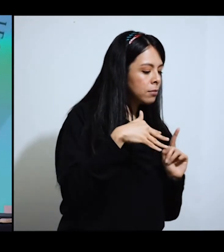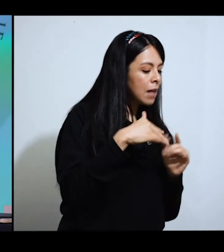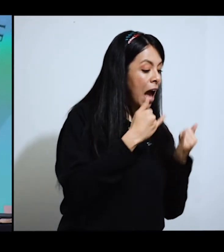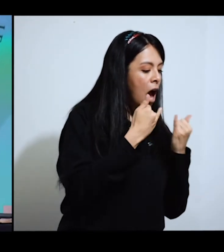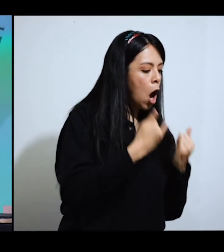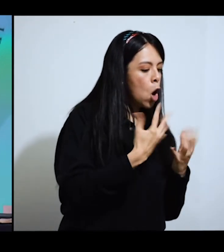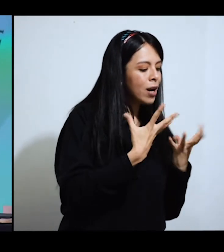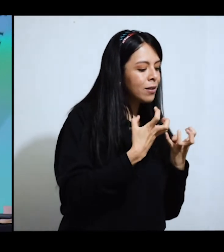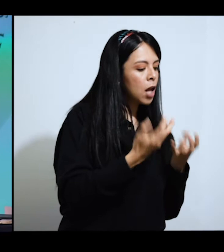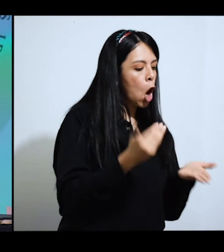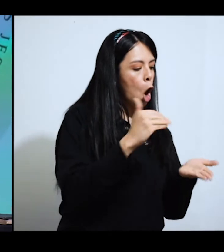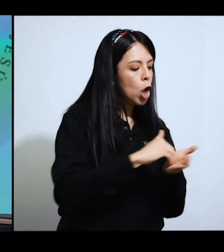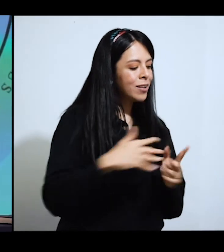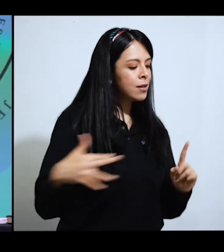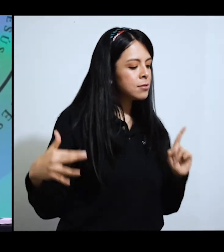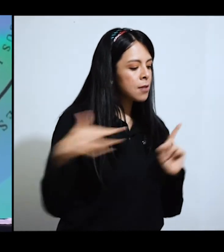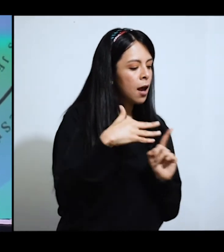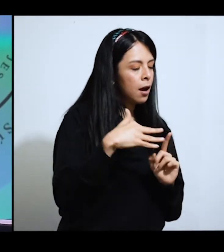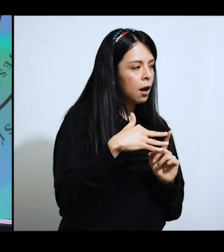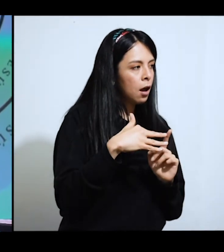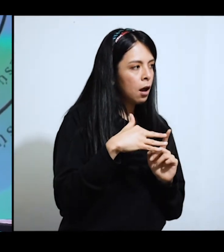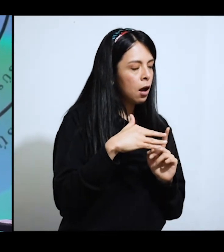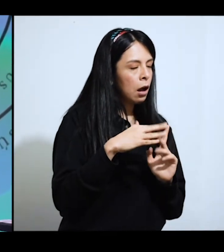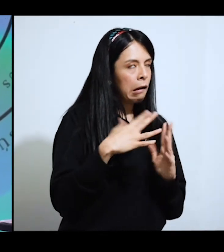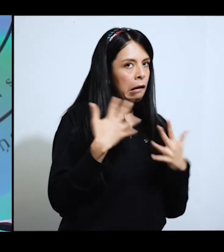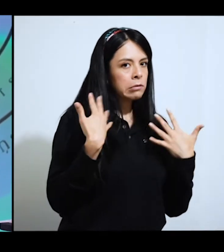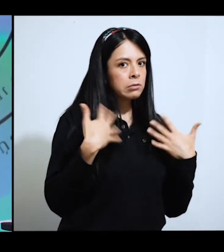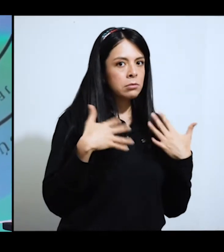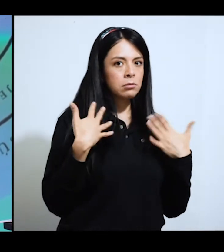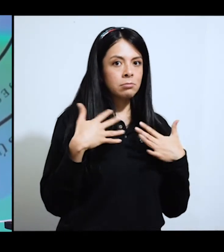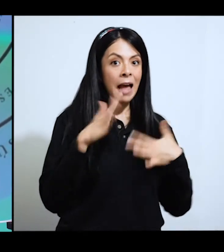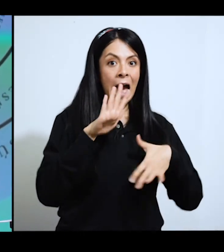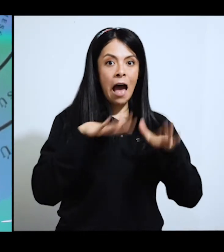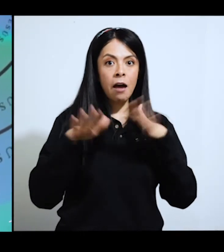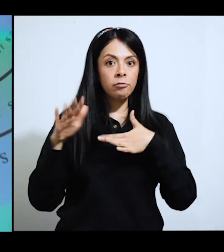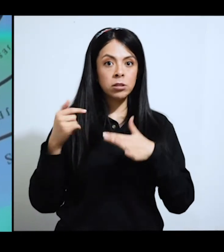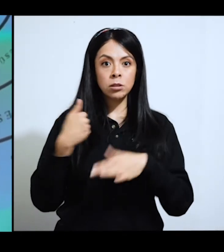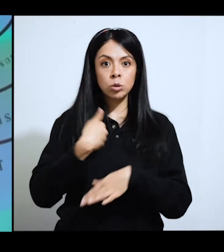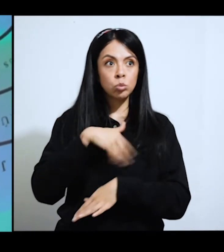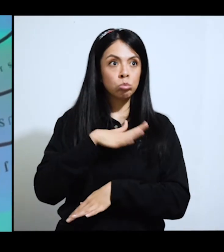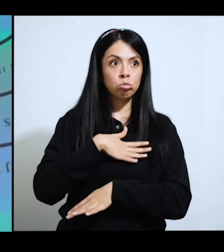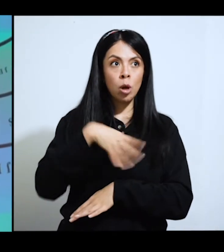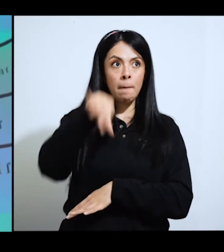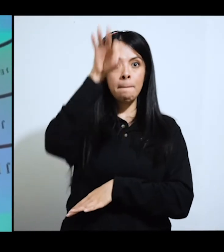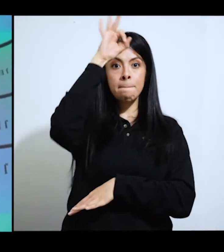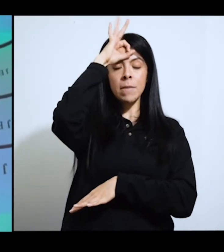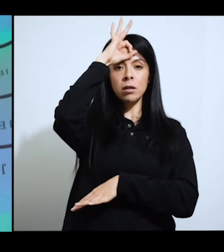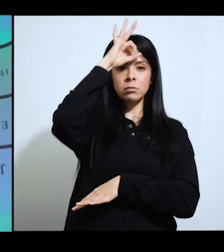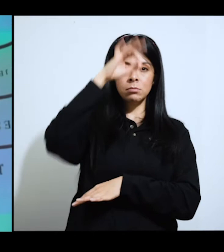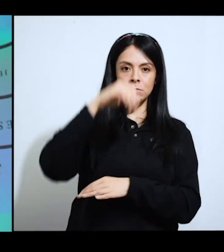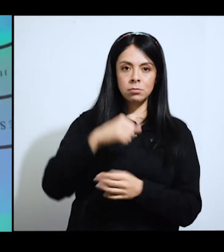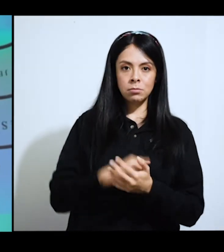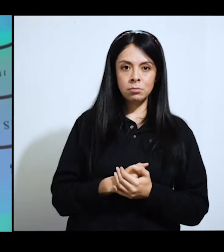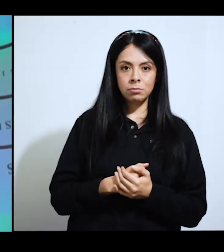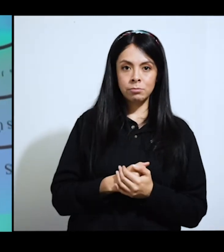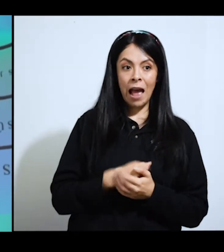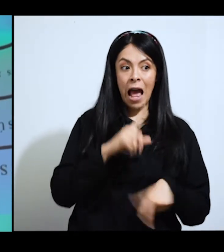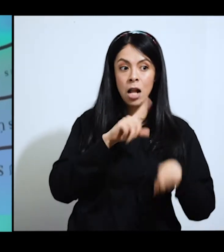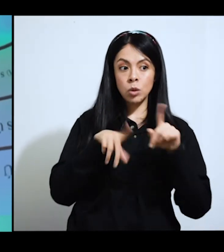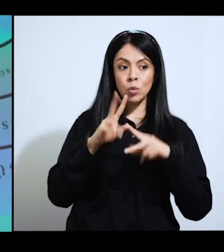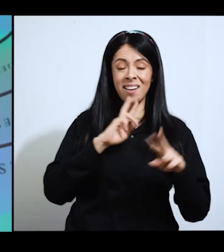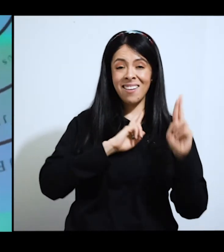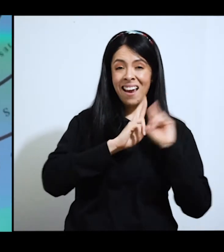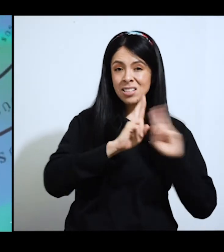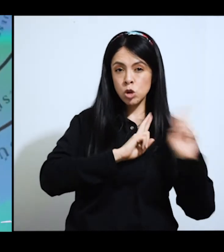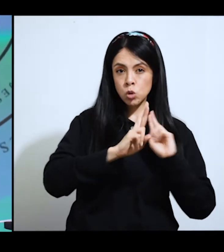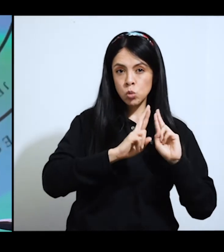manera. Y es que a veces no sabemos, pero hay relaciones que son